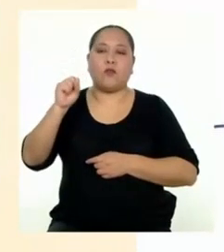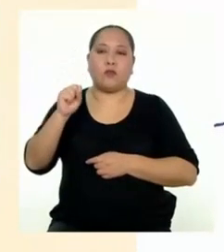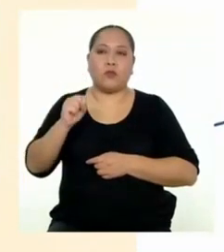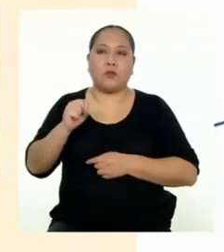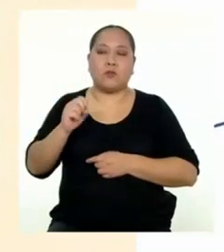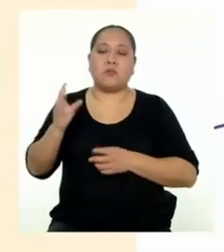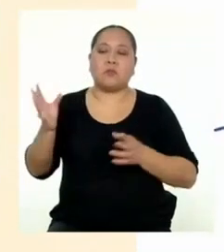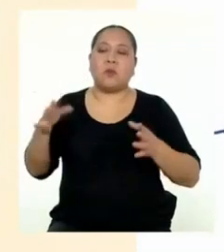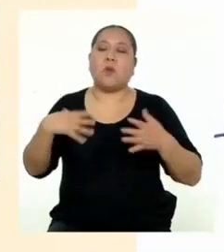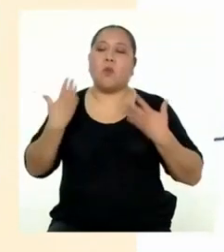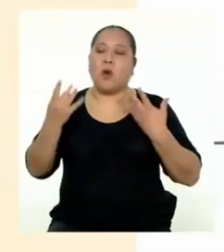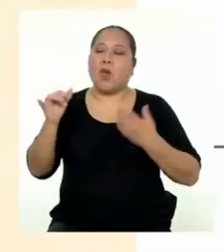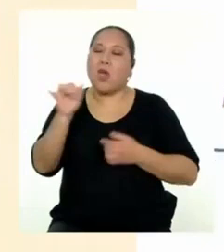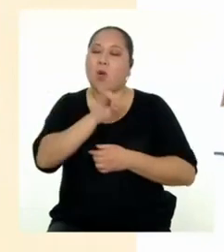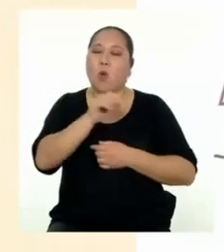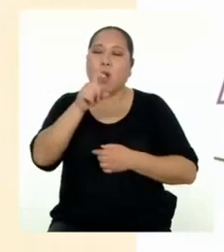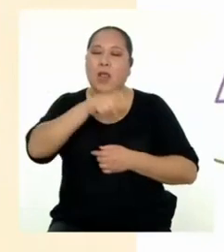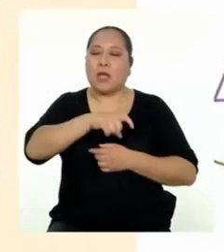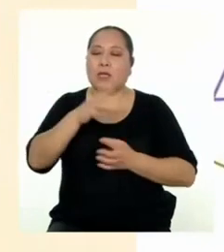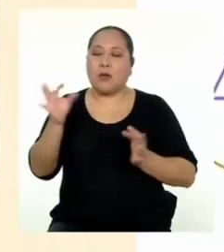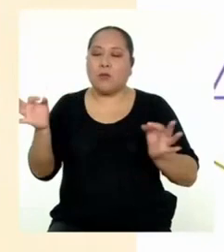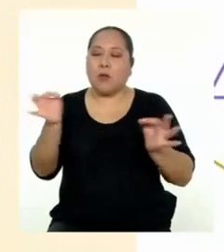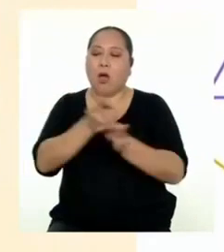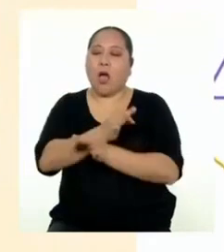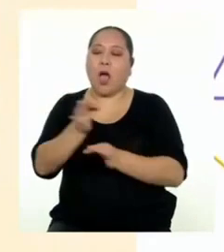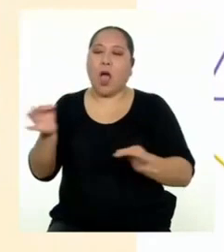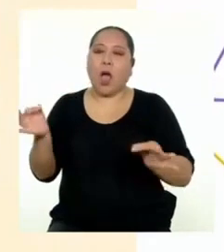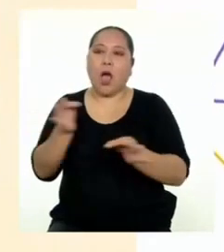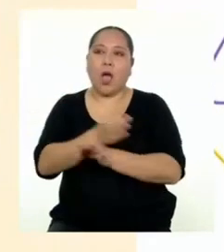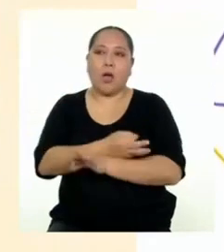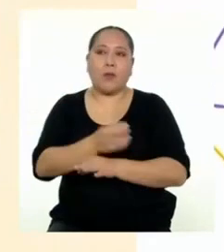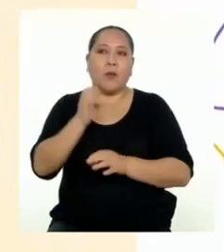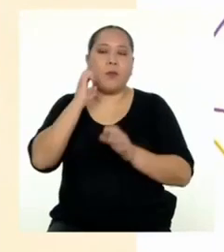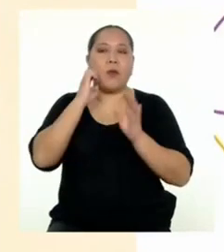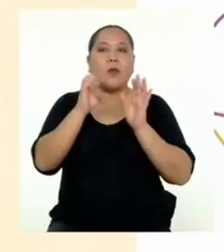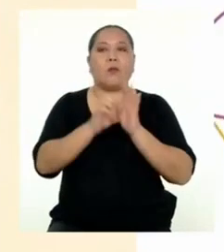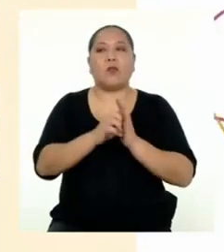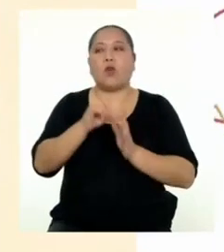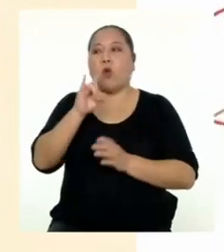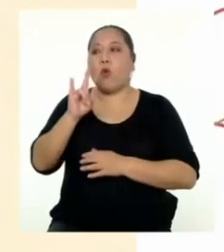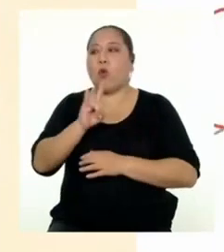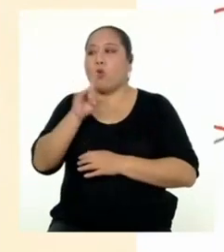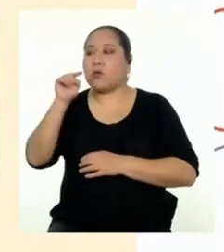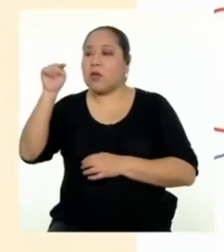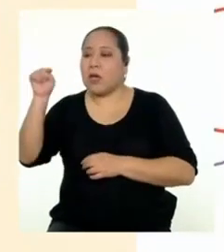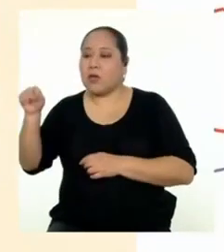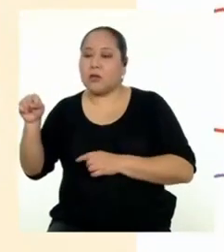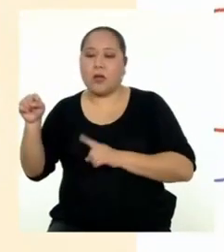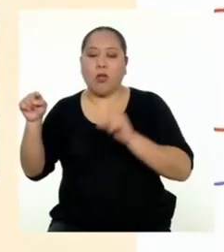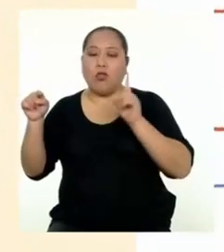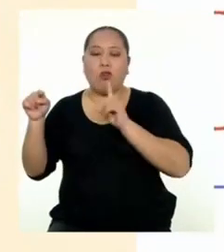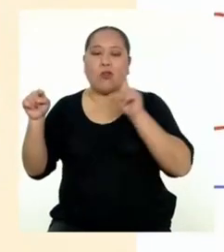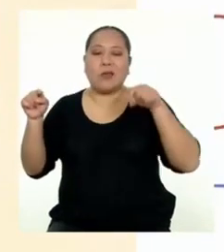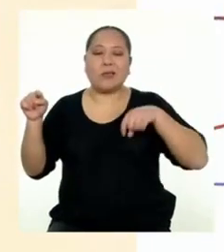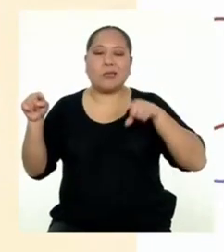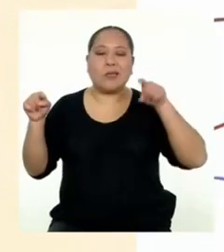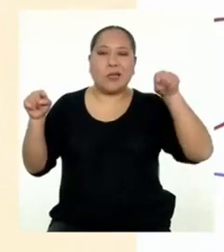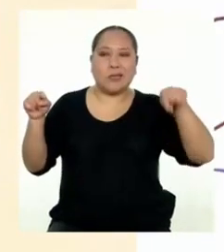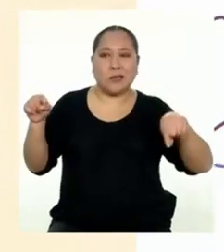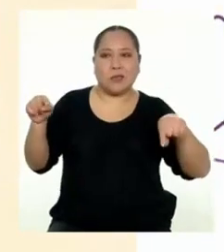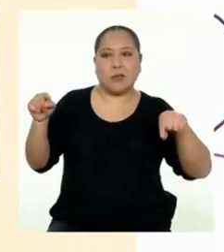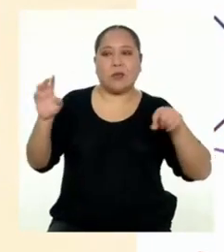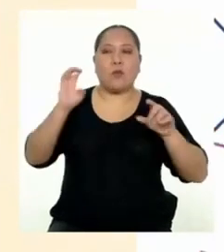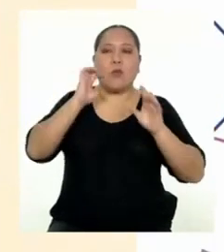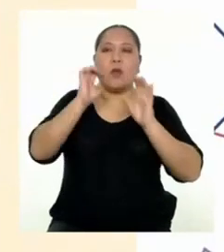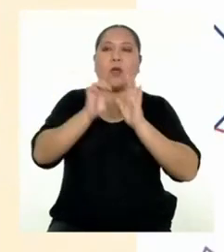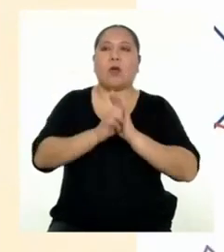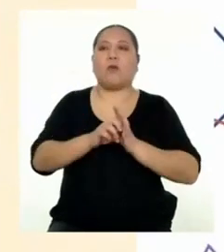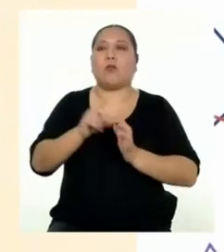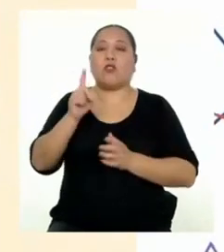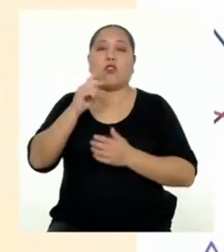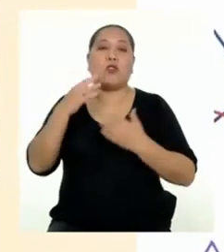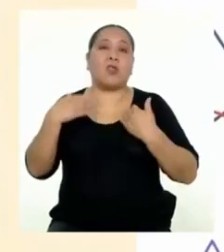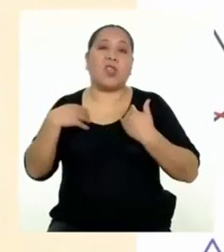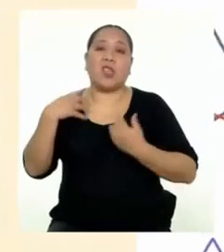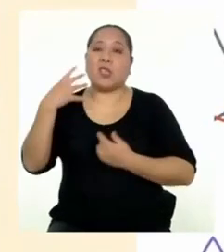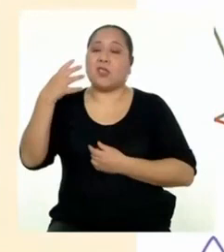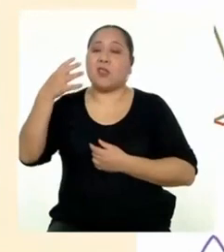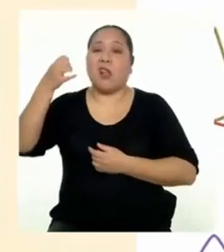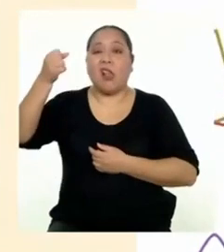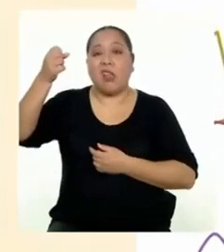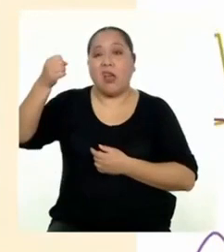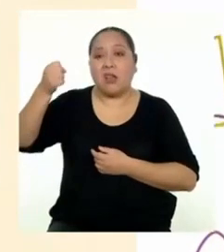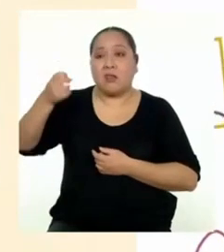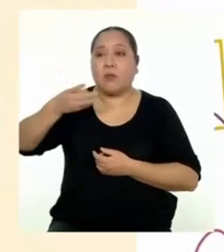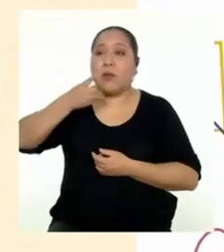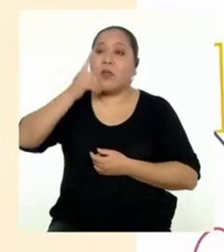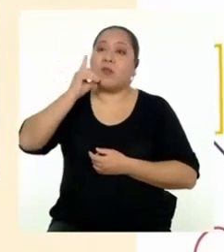y son reemplazables entre sí. Entonces, si se usa uno, ya no se requiere utilizar el otro. Por ejemplo, si no tenemos leche para